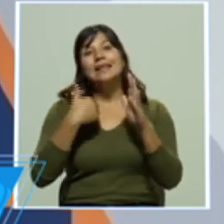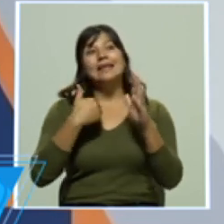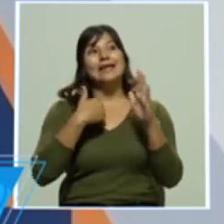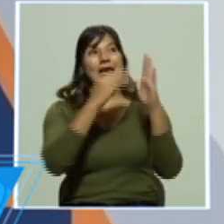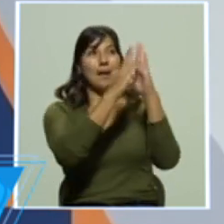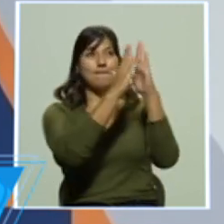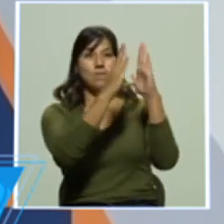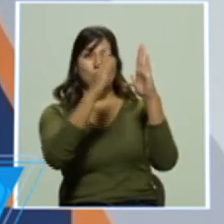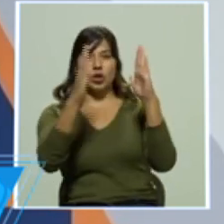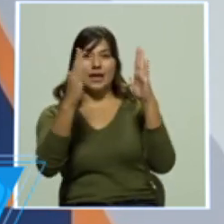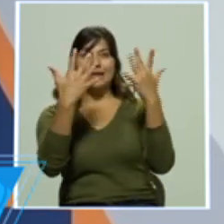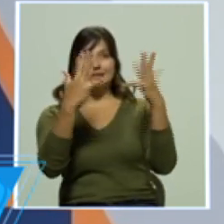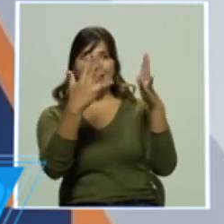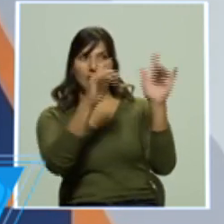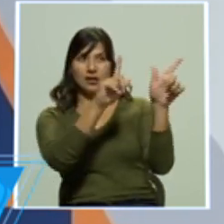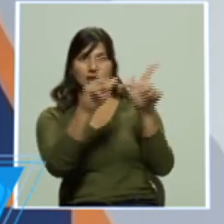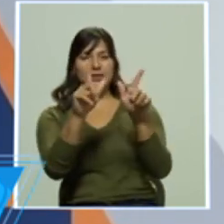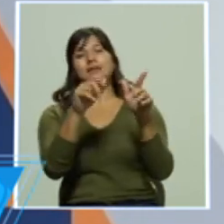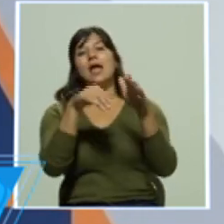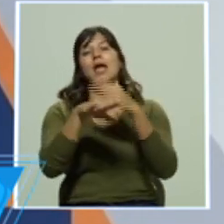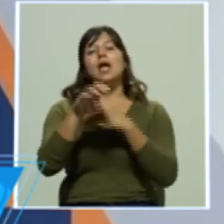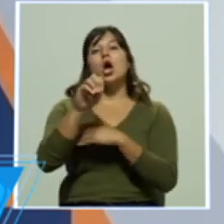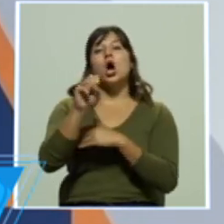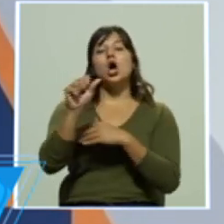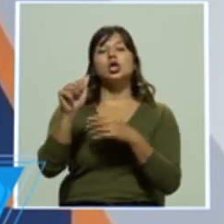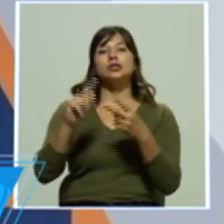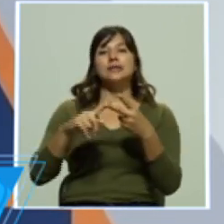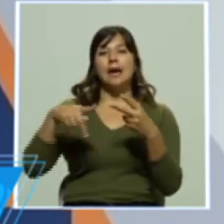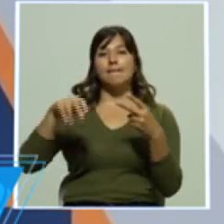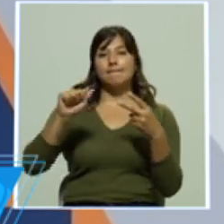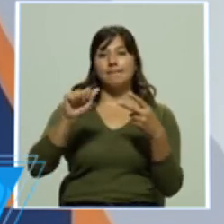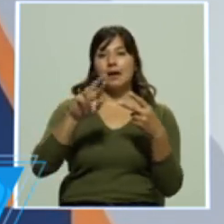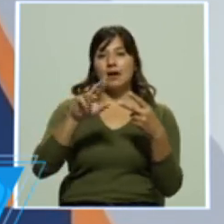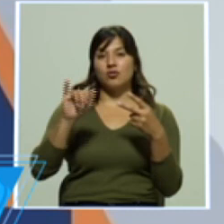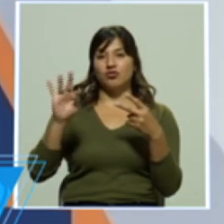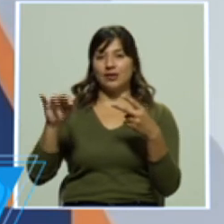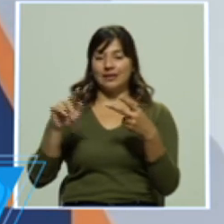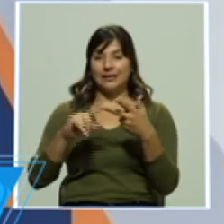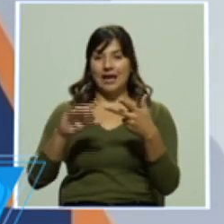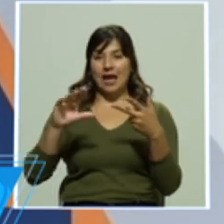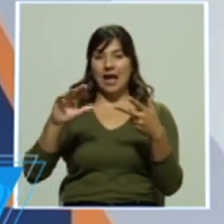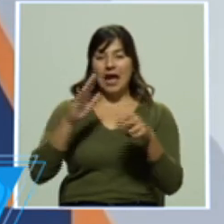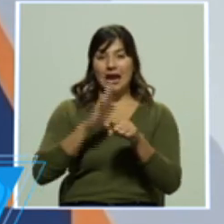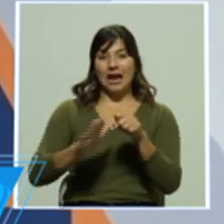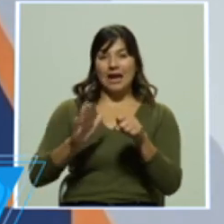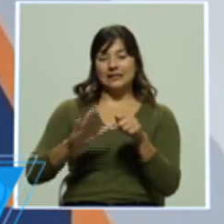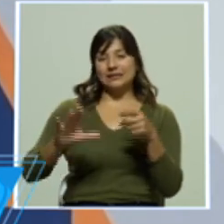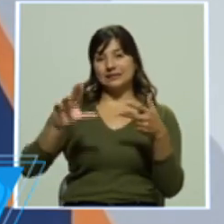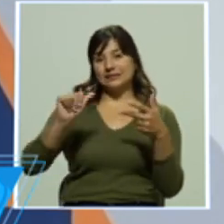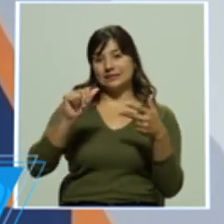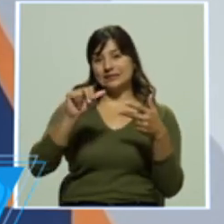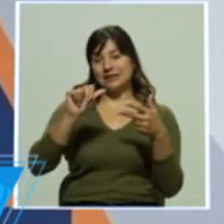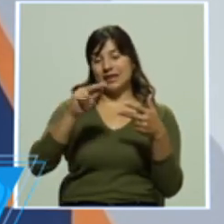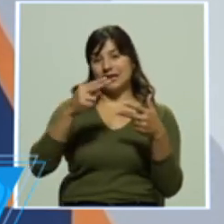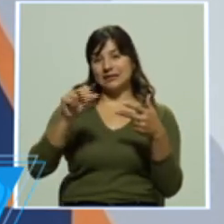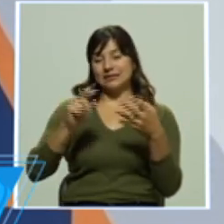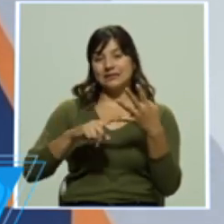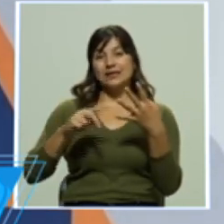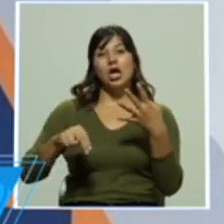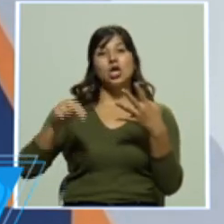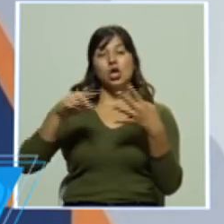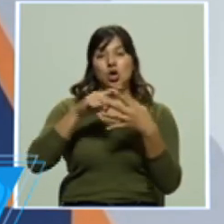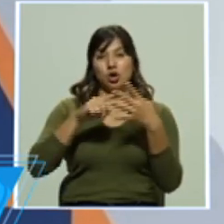ubicadas, una en Osa, otra en Parrita, otra en Cañas y otra en la zona norte, así como cerca de 12 bodegas de comités